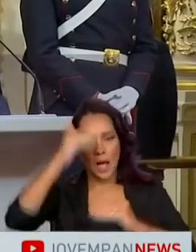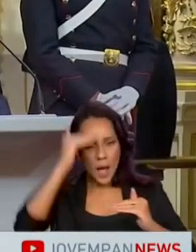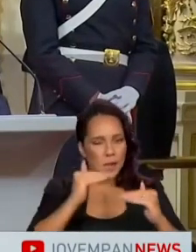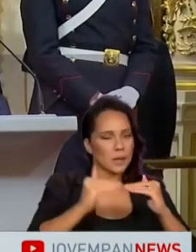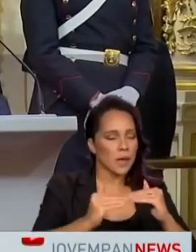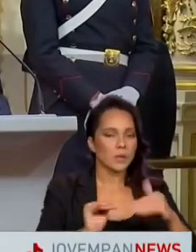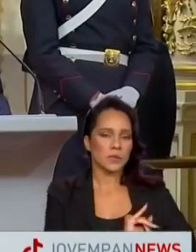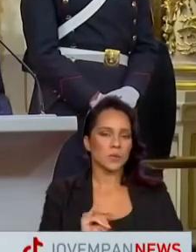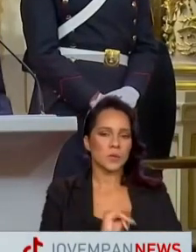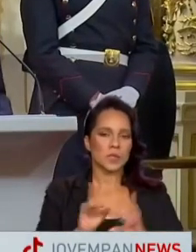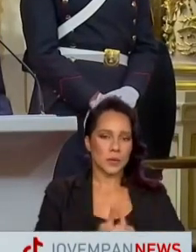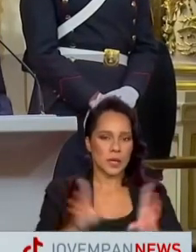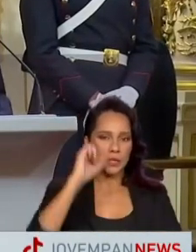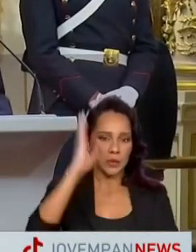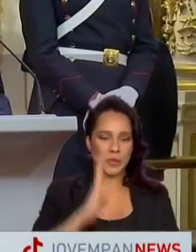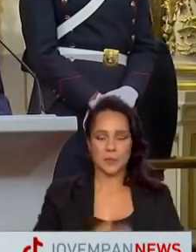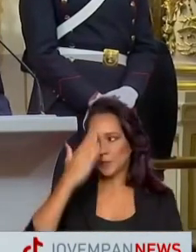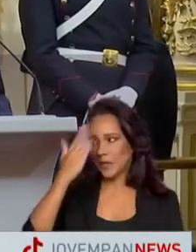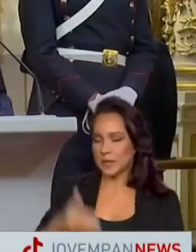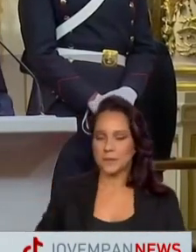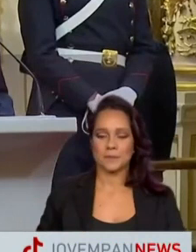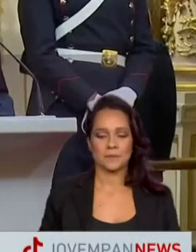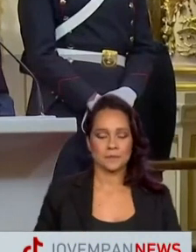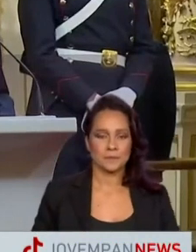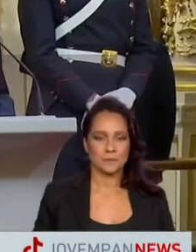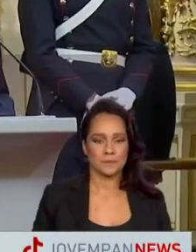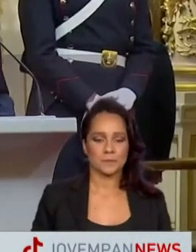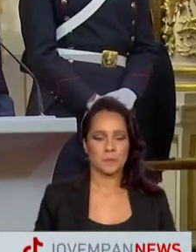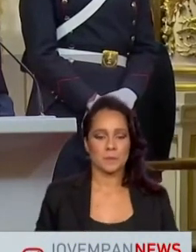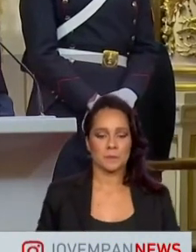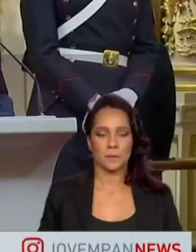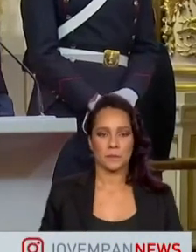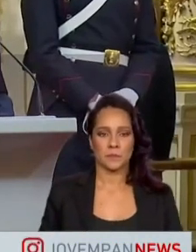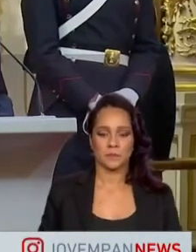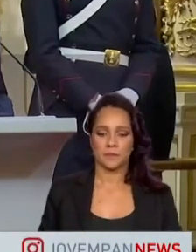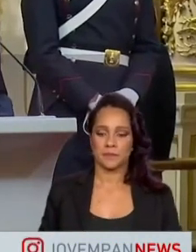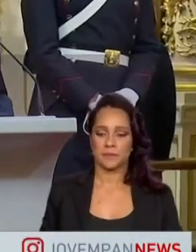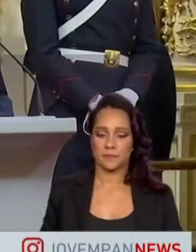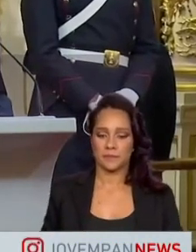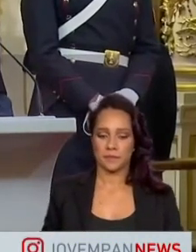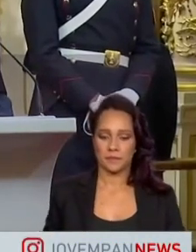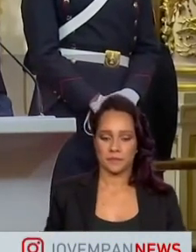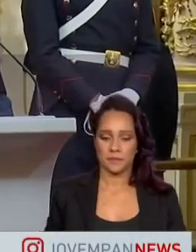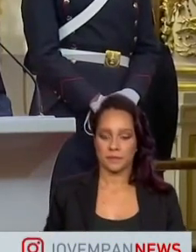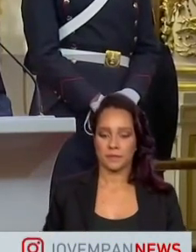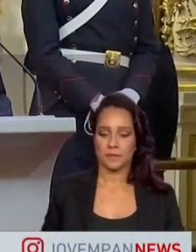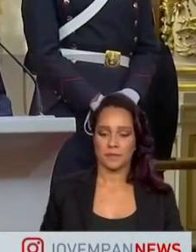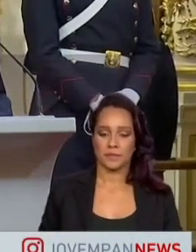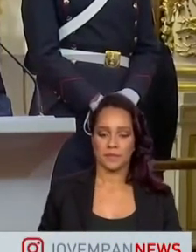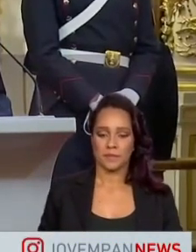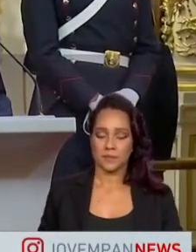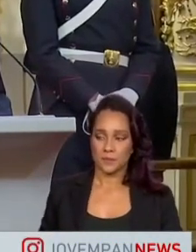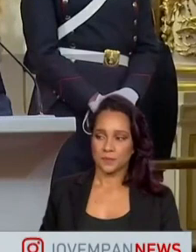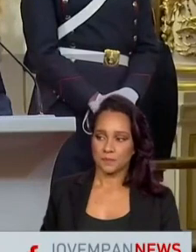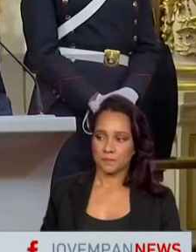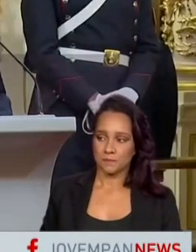alinhado às instituições democráticas do Brasil. Obrigado. Si ese clima de desconfianza en el ejército brasileño se terminó